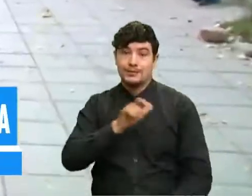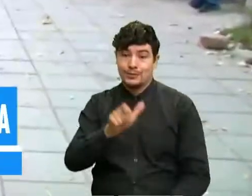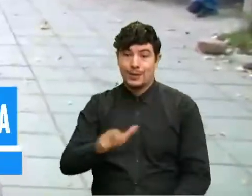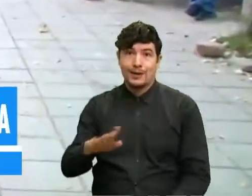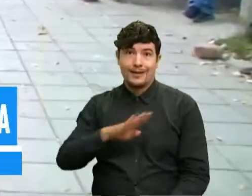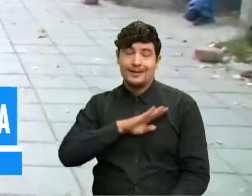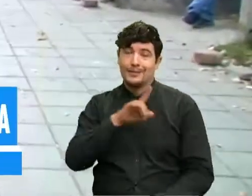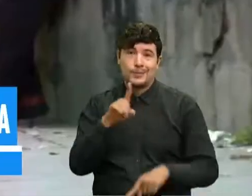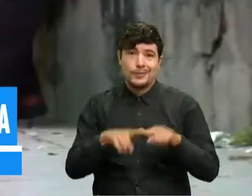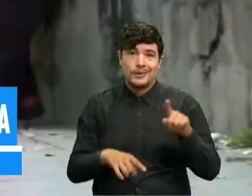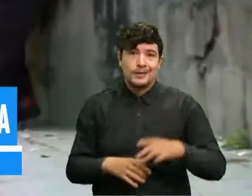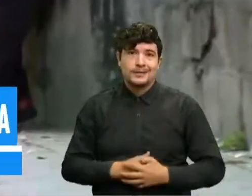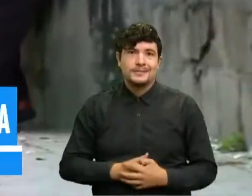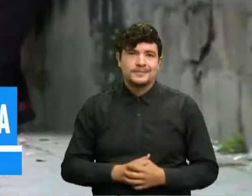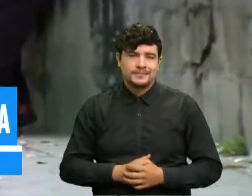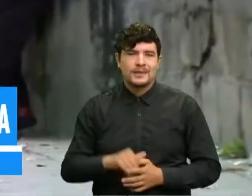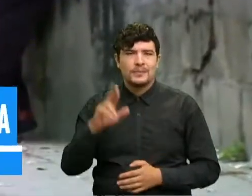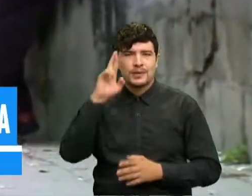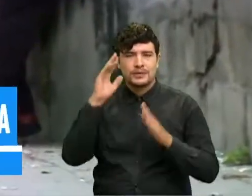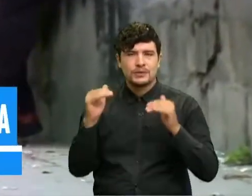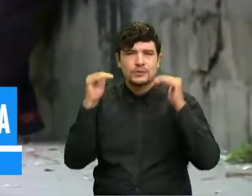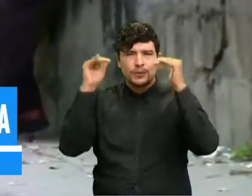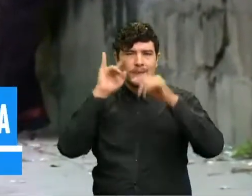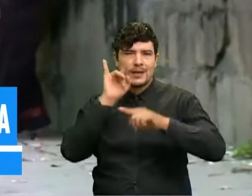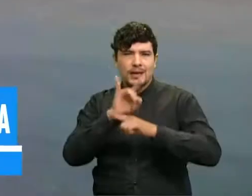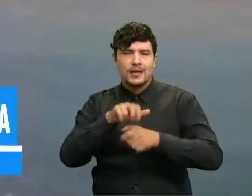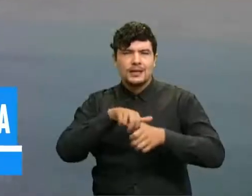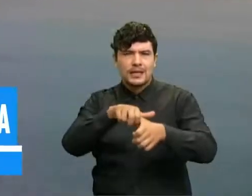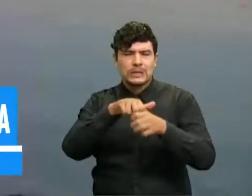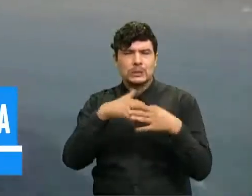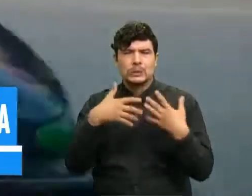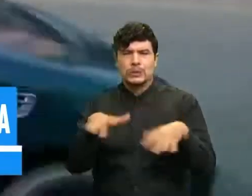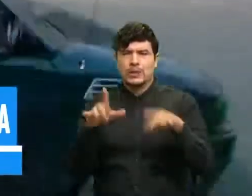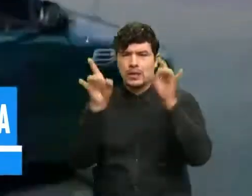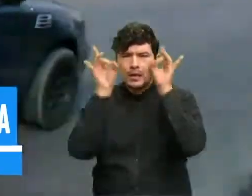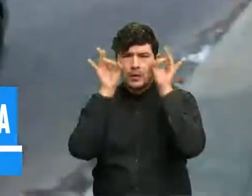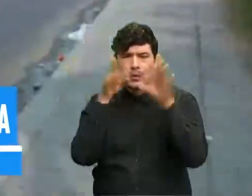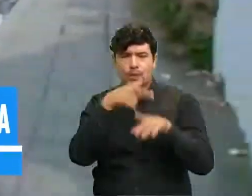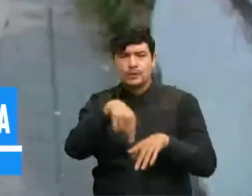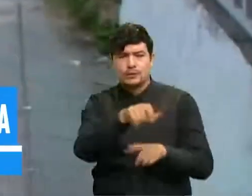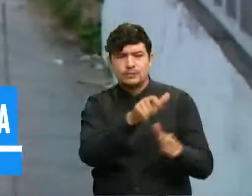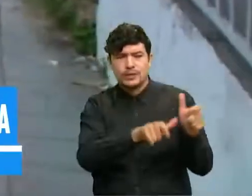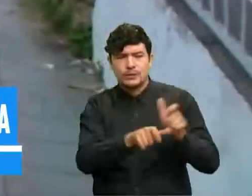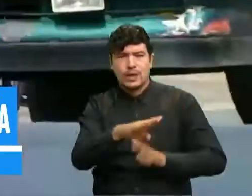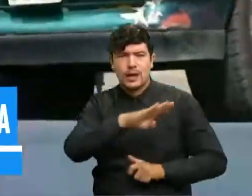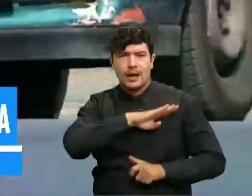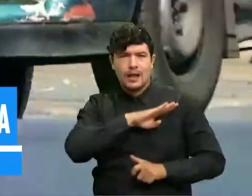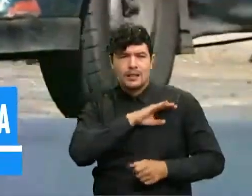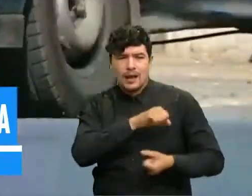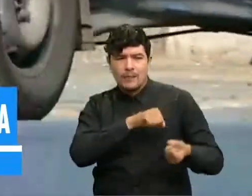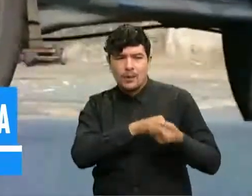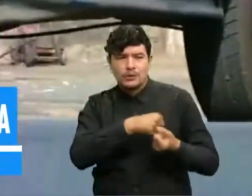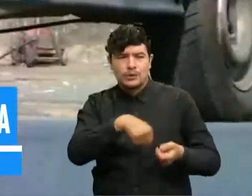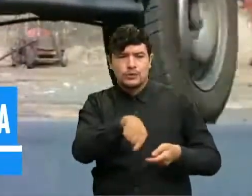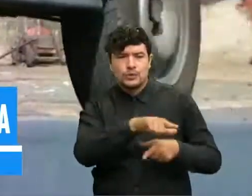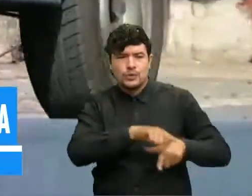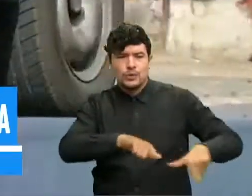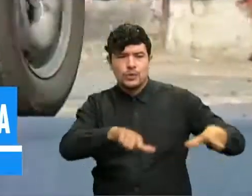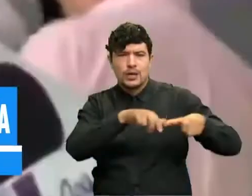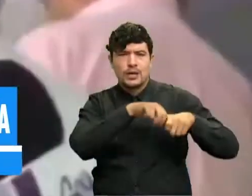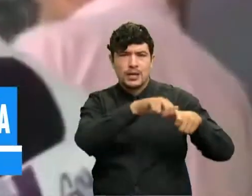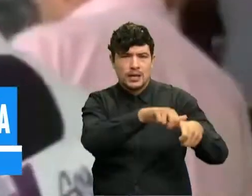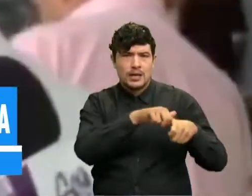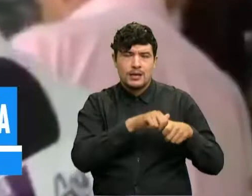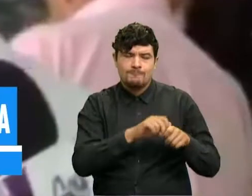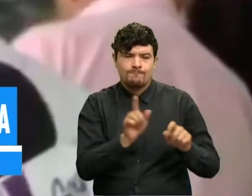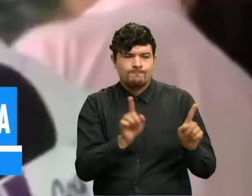superintendencia de transporte es grave que los mandatarios y sus funcionarios apoyen la piratería no los vamos a maltratar no los vamos a perseguir